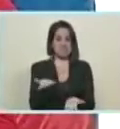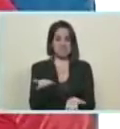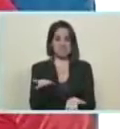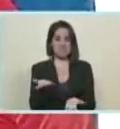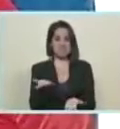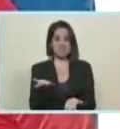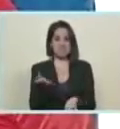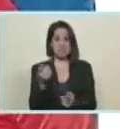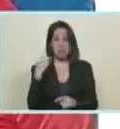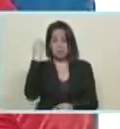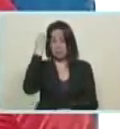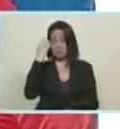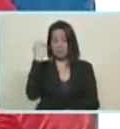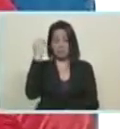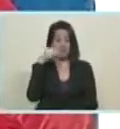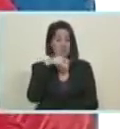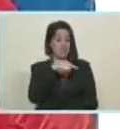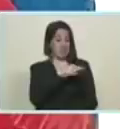que